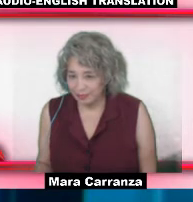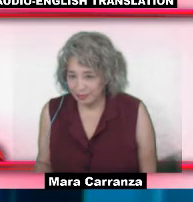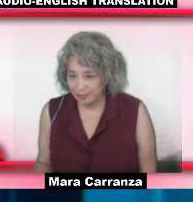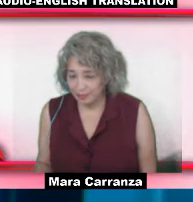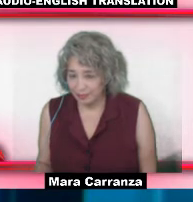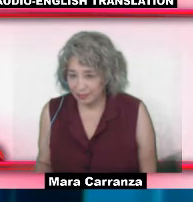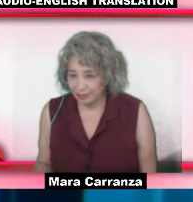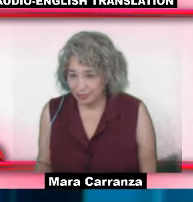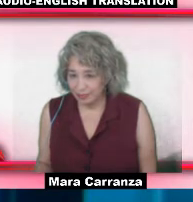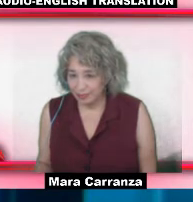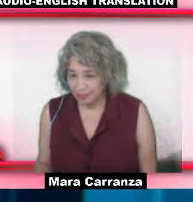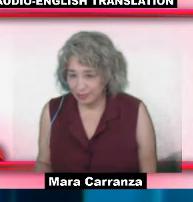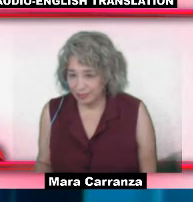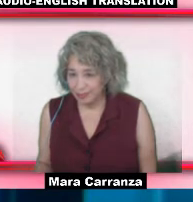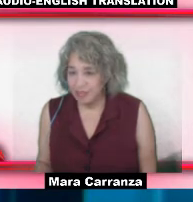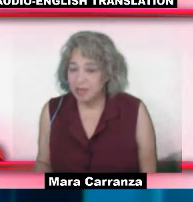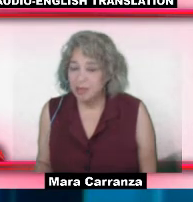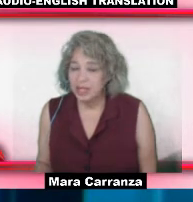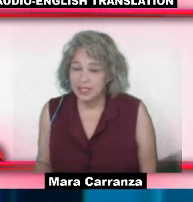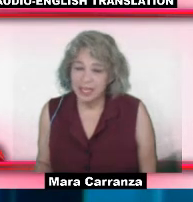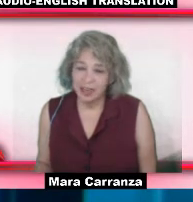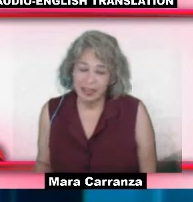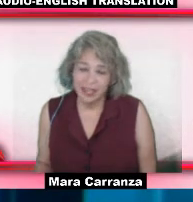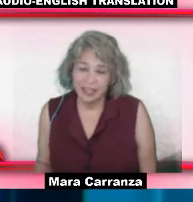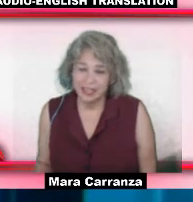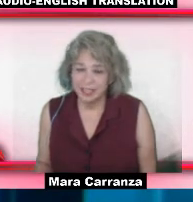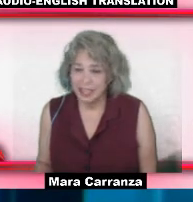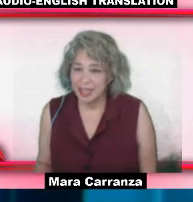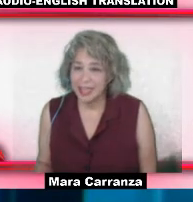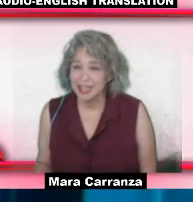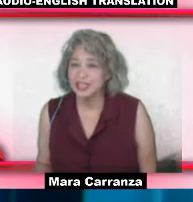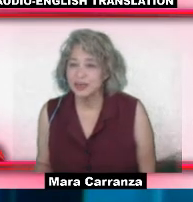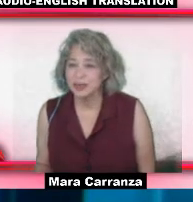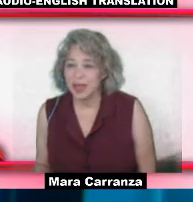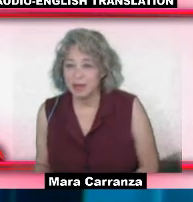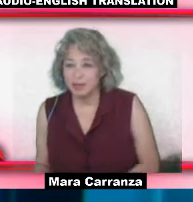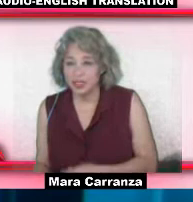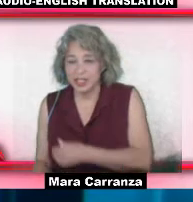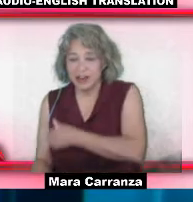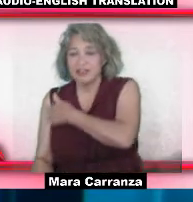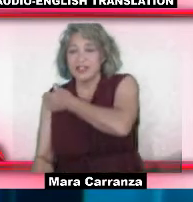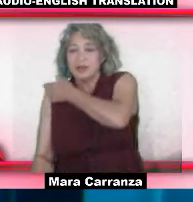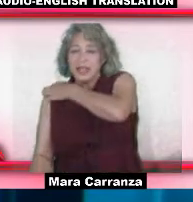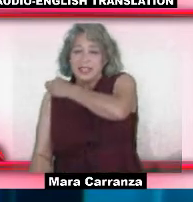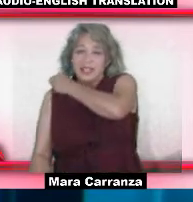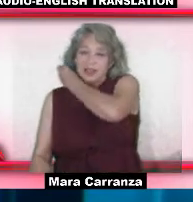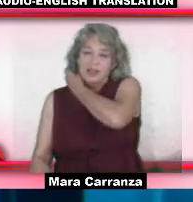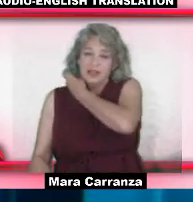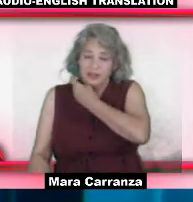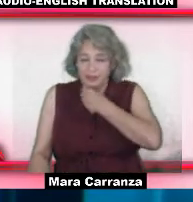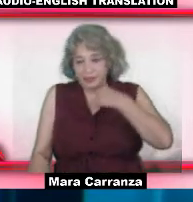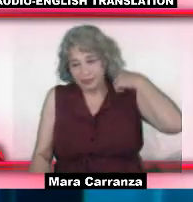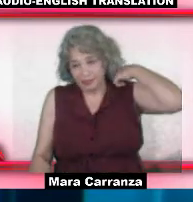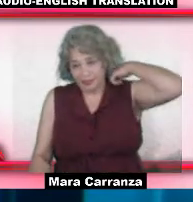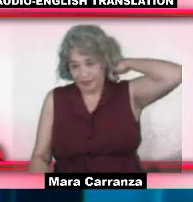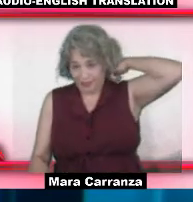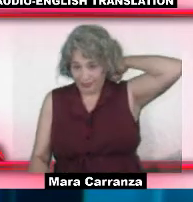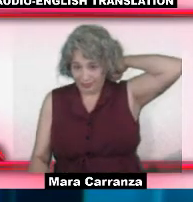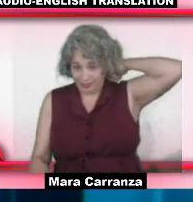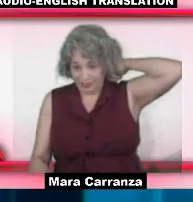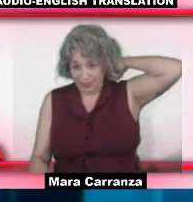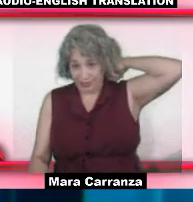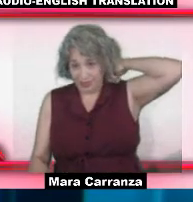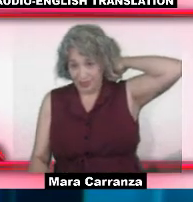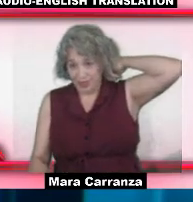imponer aranceles a México. Because now he's deciding to put tariffs on Mexico. A